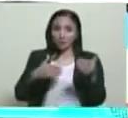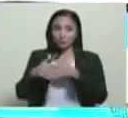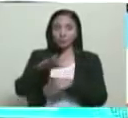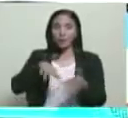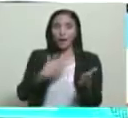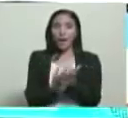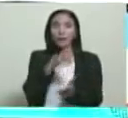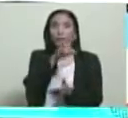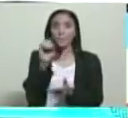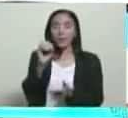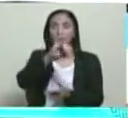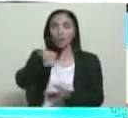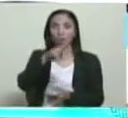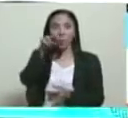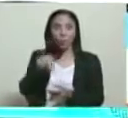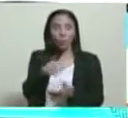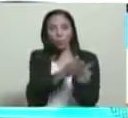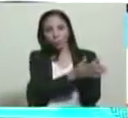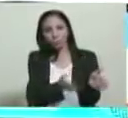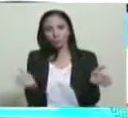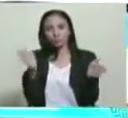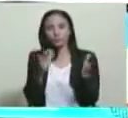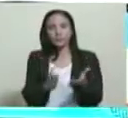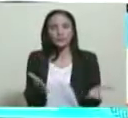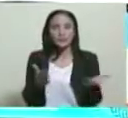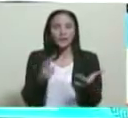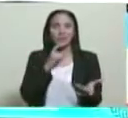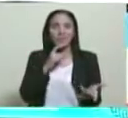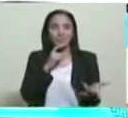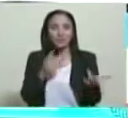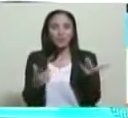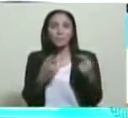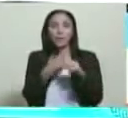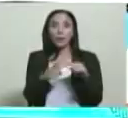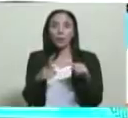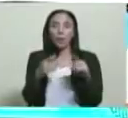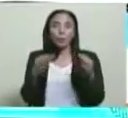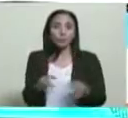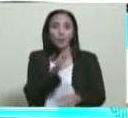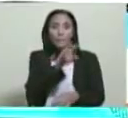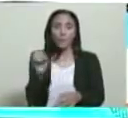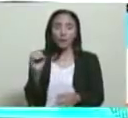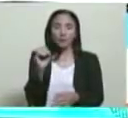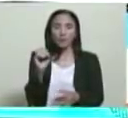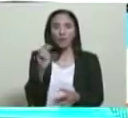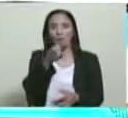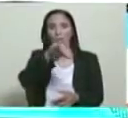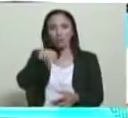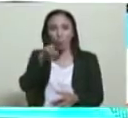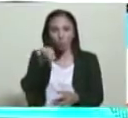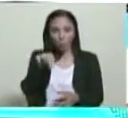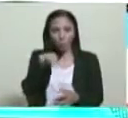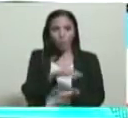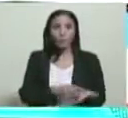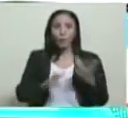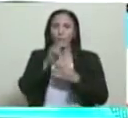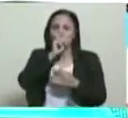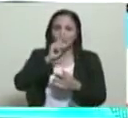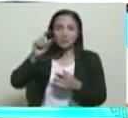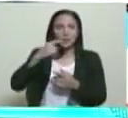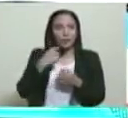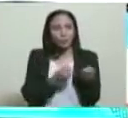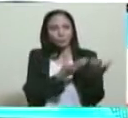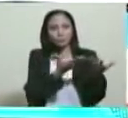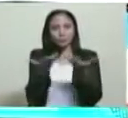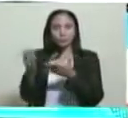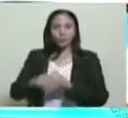junio, así sea apretado, pero el día que estemos celebrando en los dos primeros años, yo quiero que